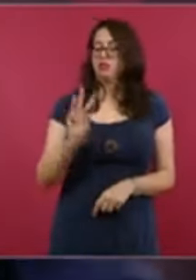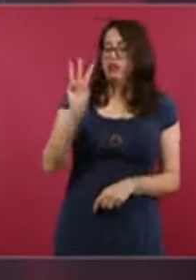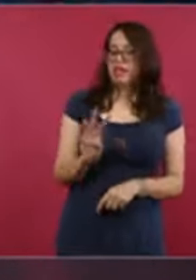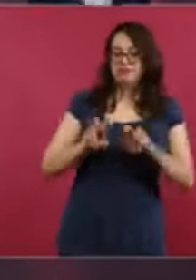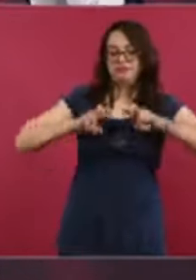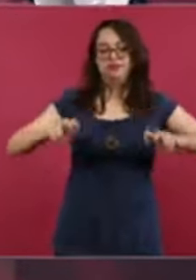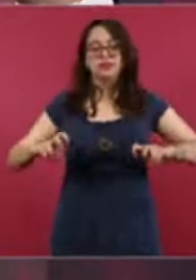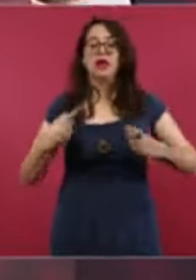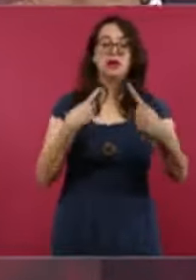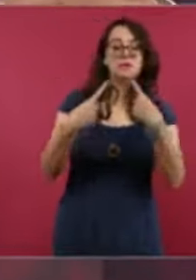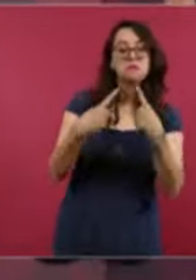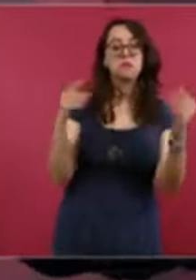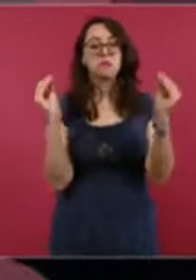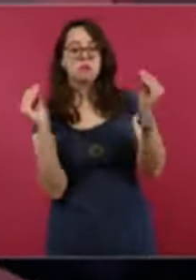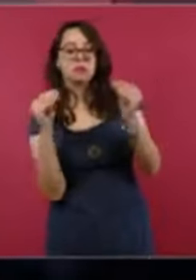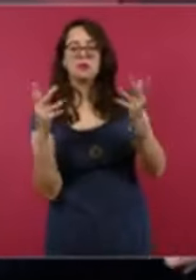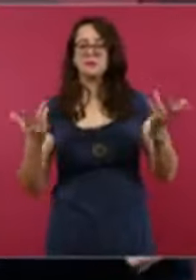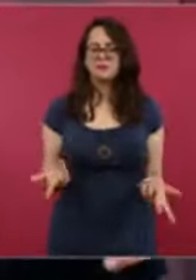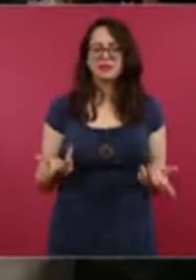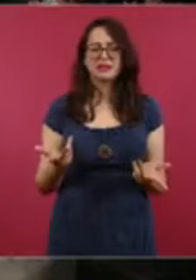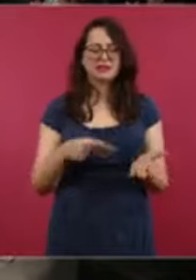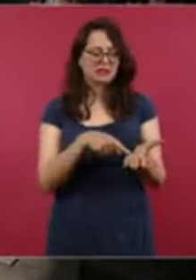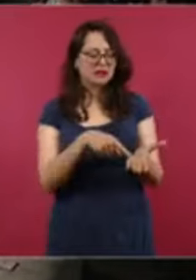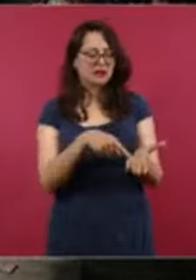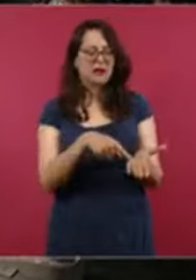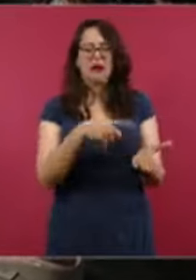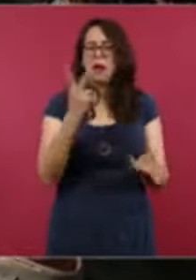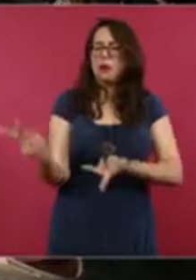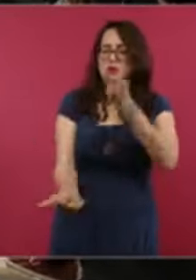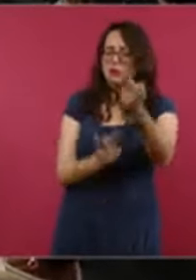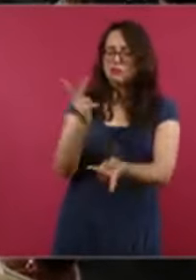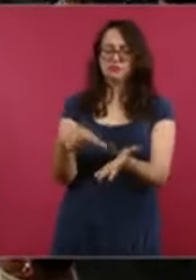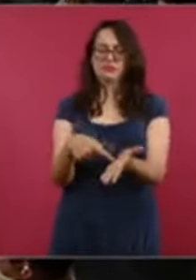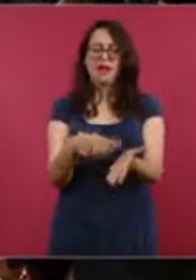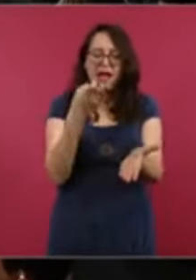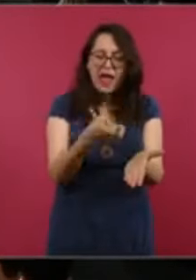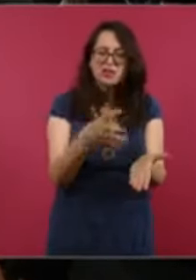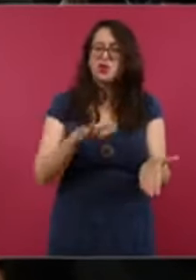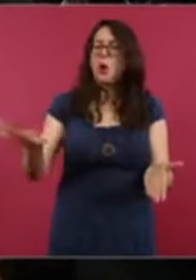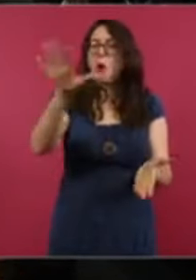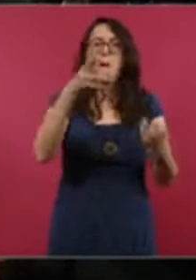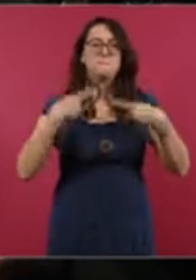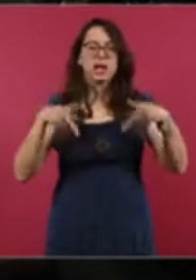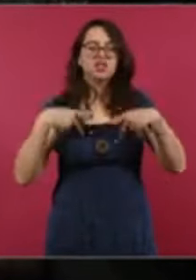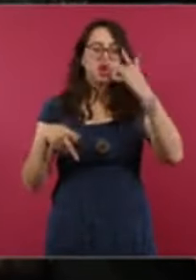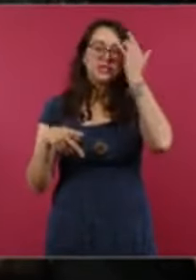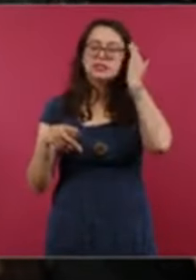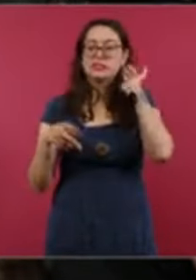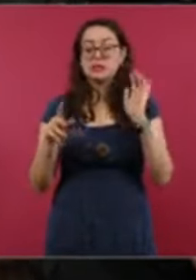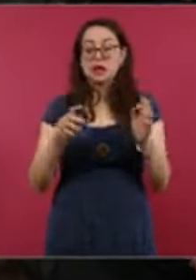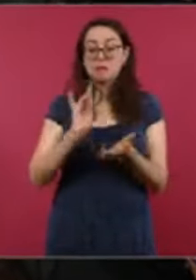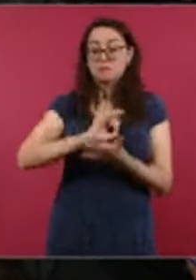con una supuesta consulta a todos los ciudadanos, dejándole a los conductores